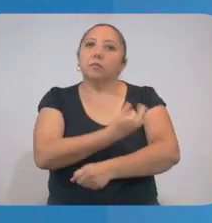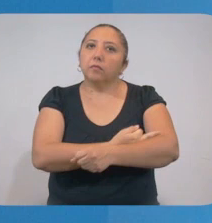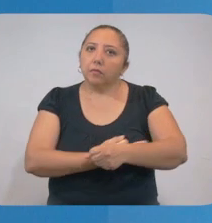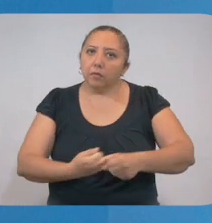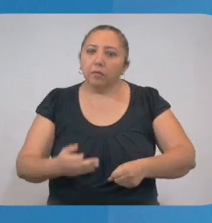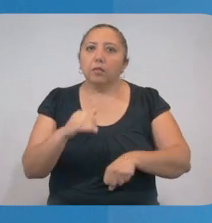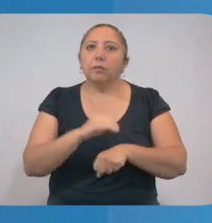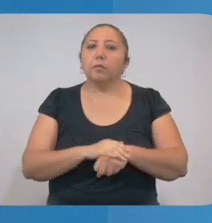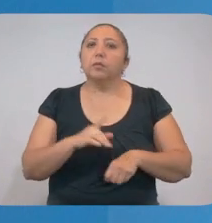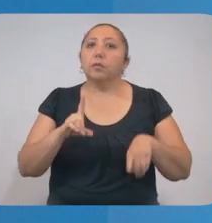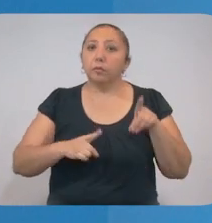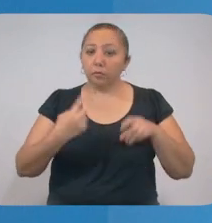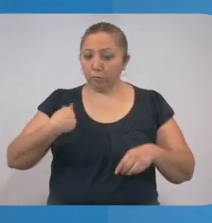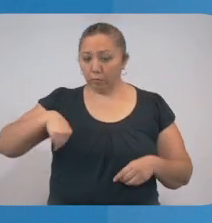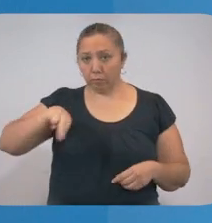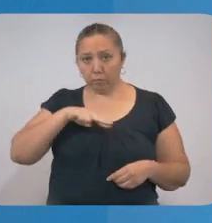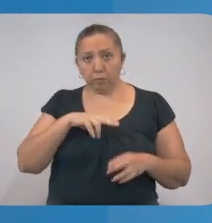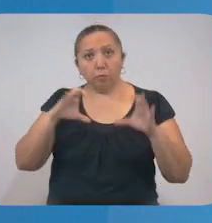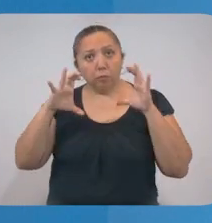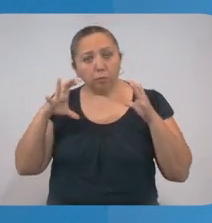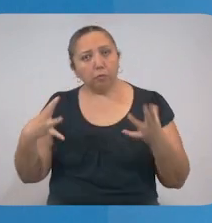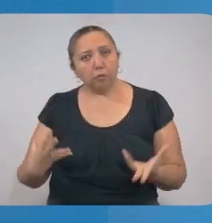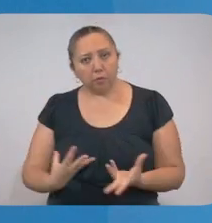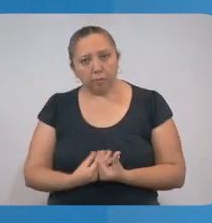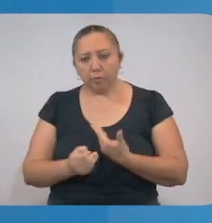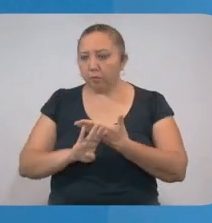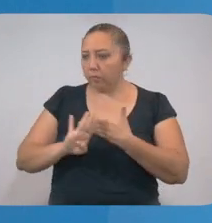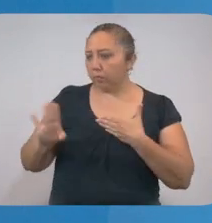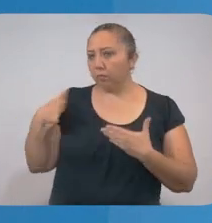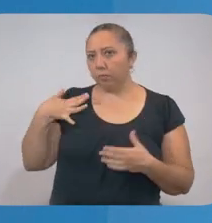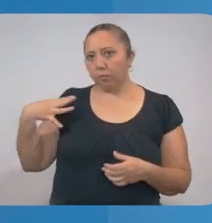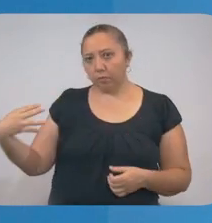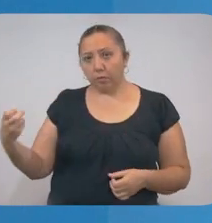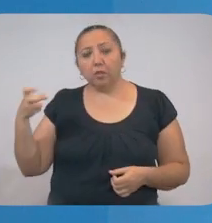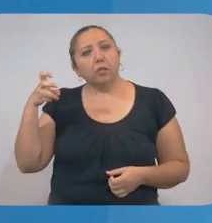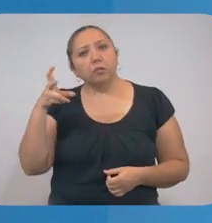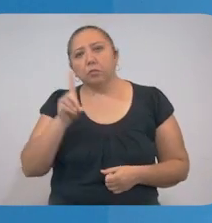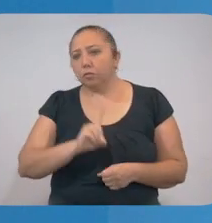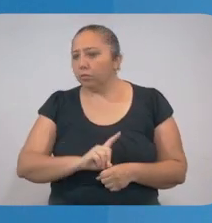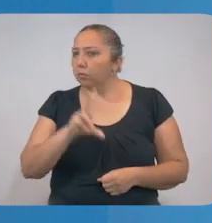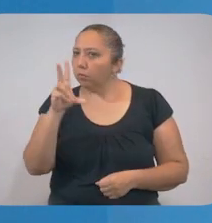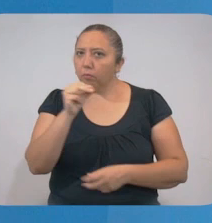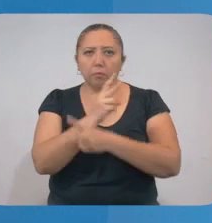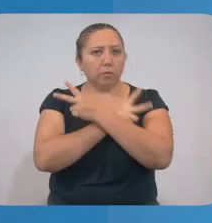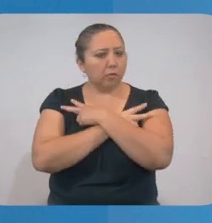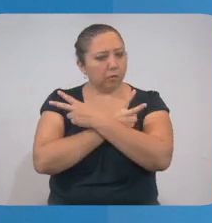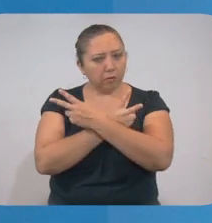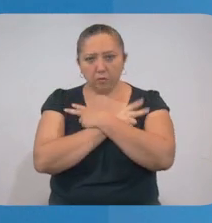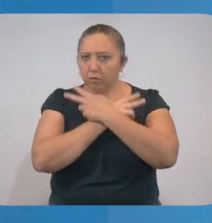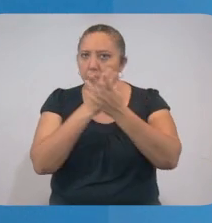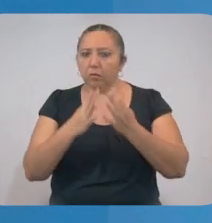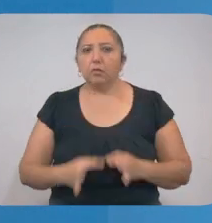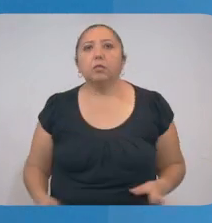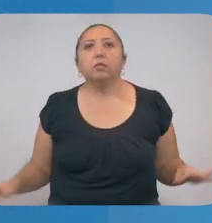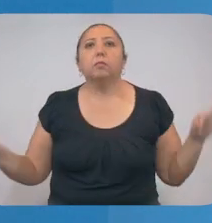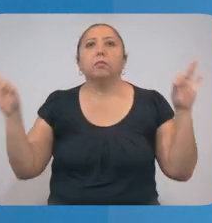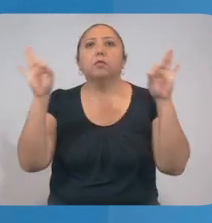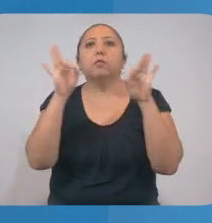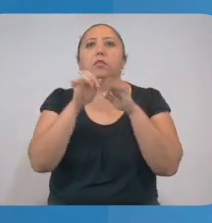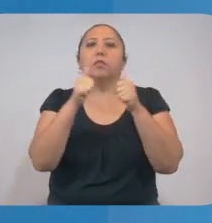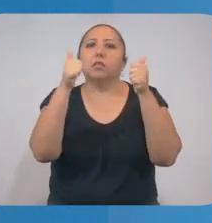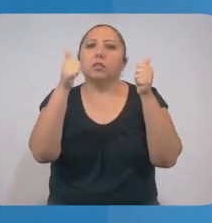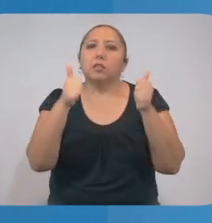wa vacacionesi. Kabeta patales tawotochesh, betesh basho hetsantum no halachir lumil México, beyo kawanta hesh, utelmu pakal le